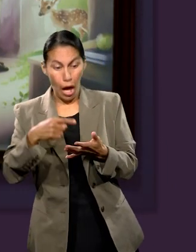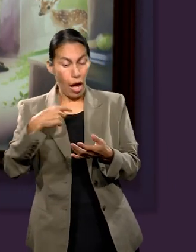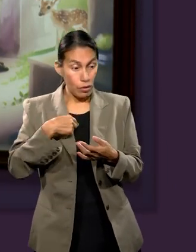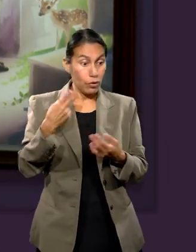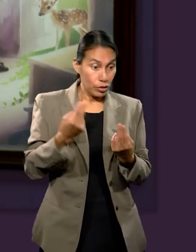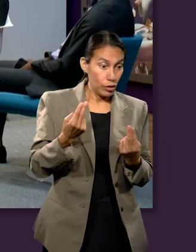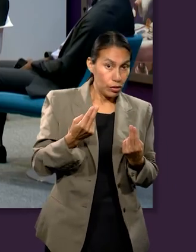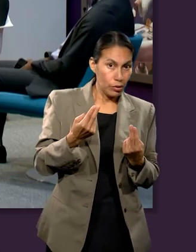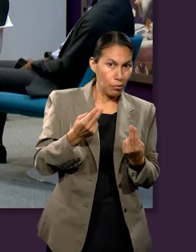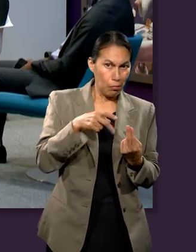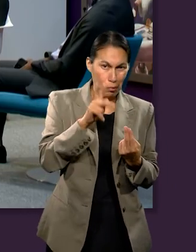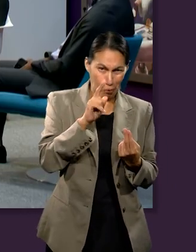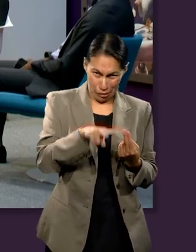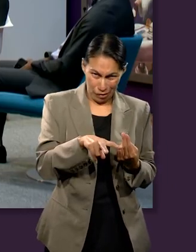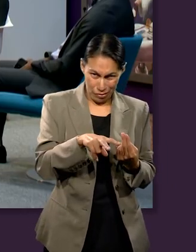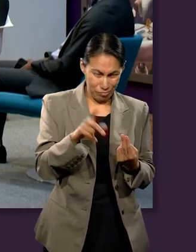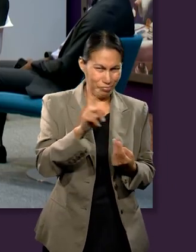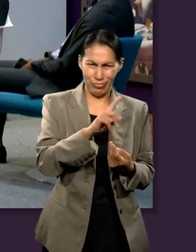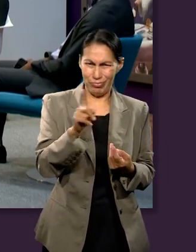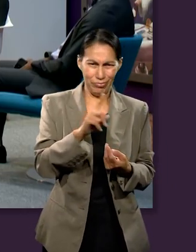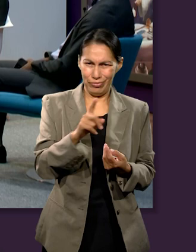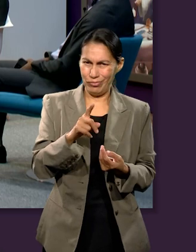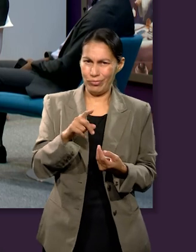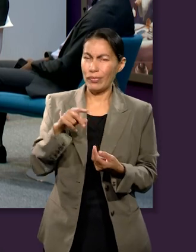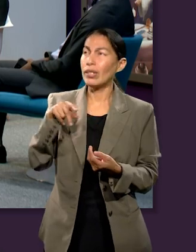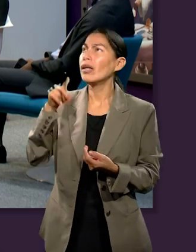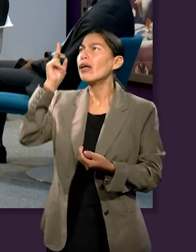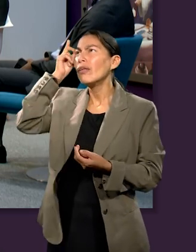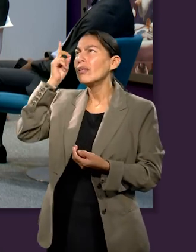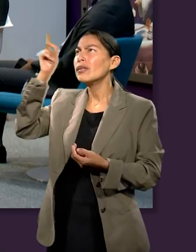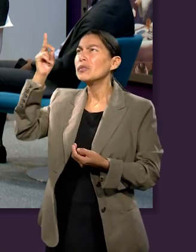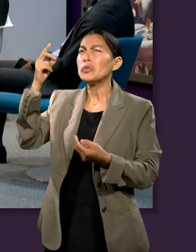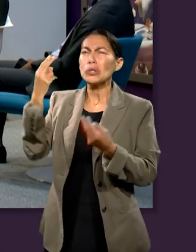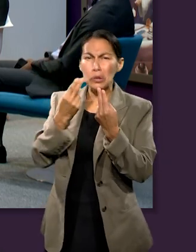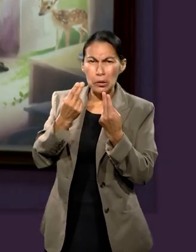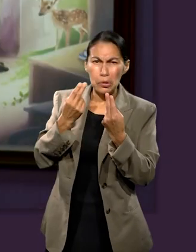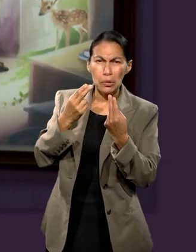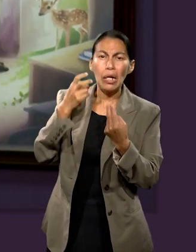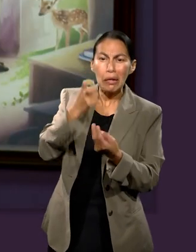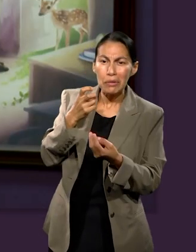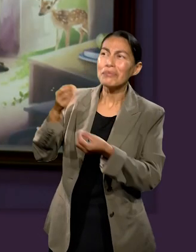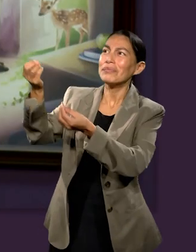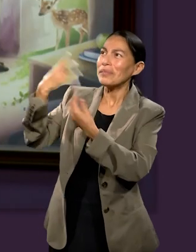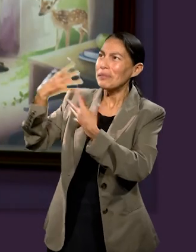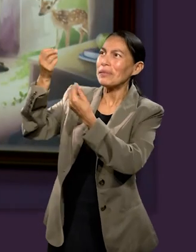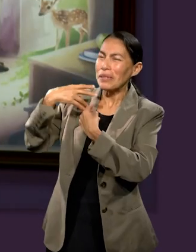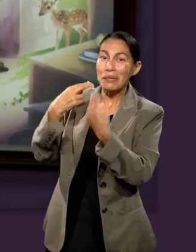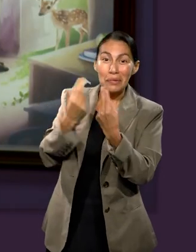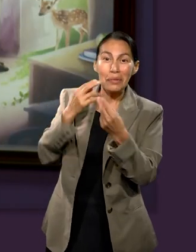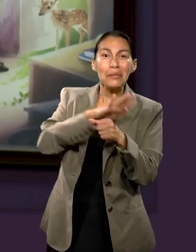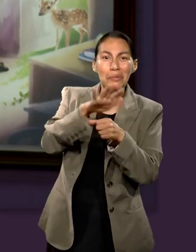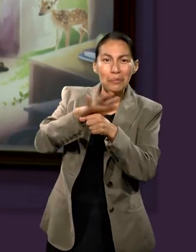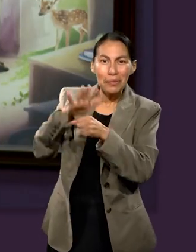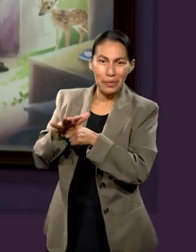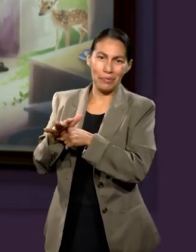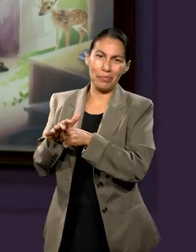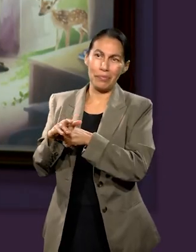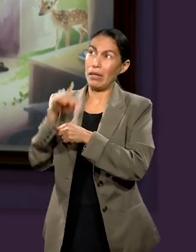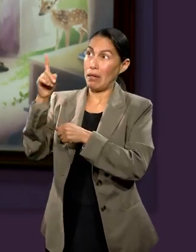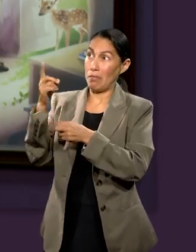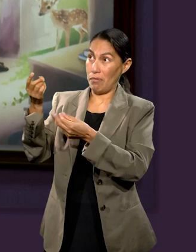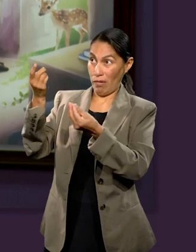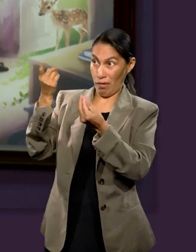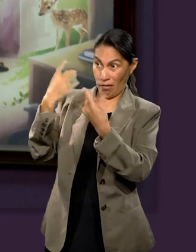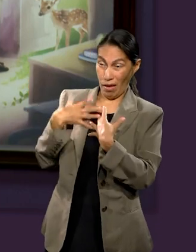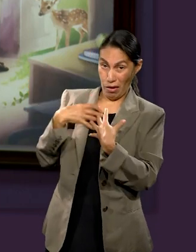necesitas algo pero realmente no y Dios siempre como lo he dicho pues probé lo necesario y muchas veces